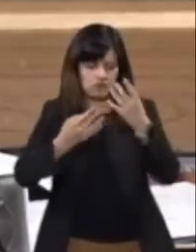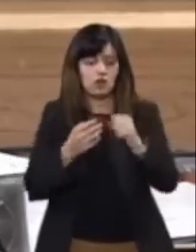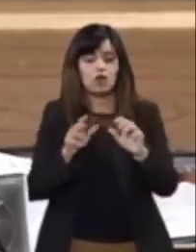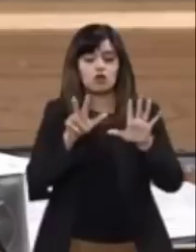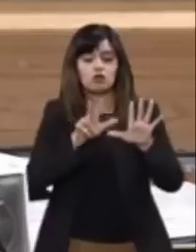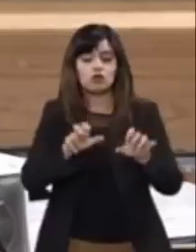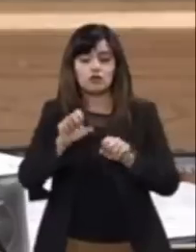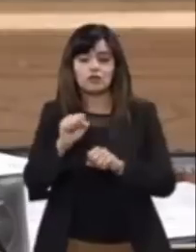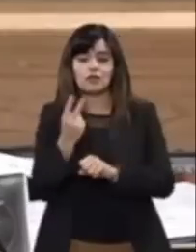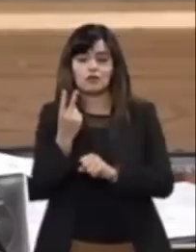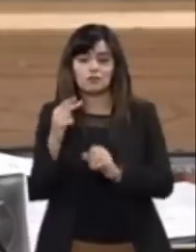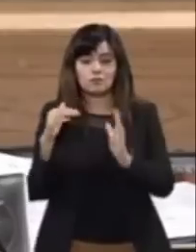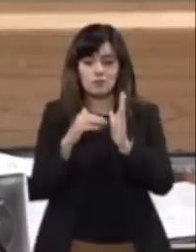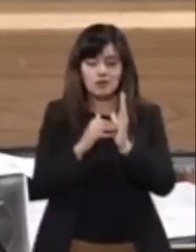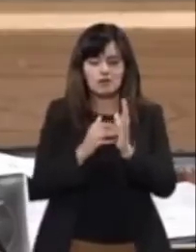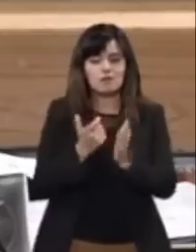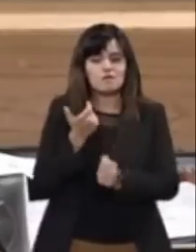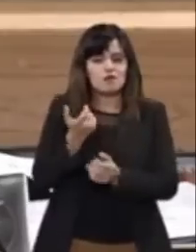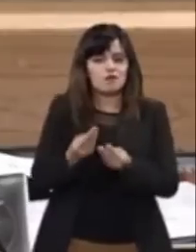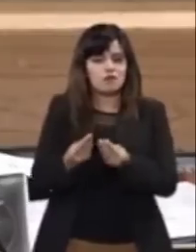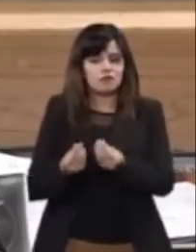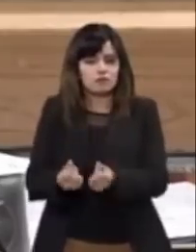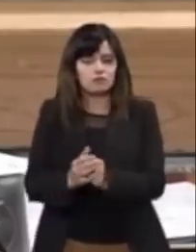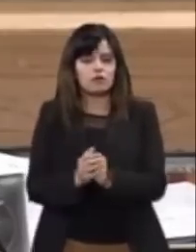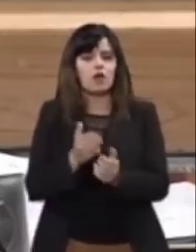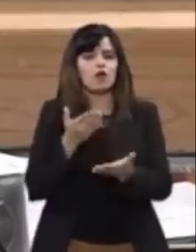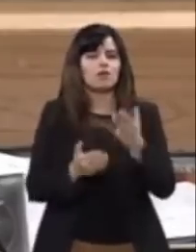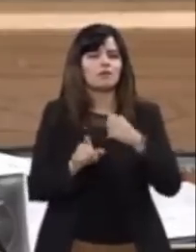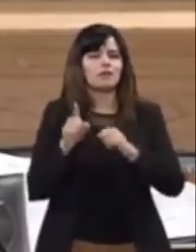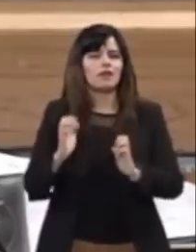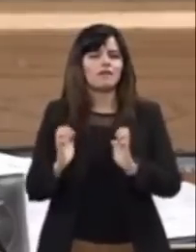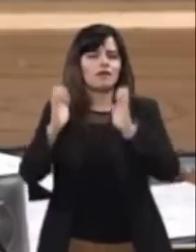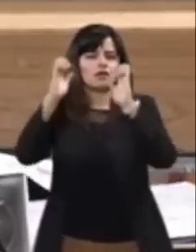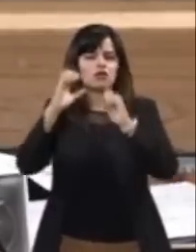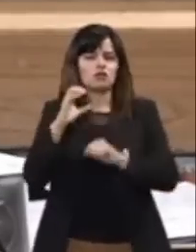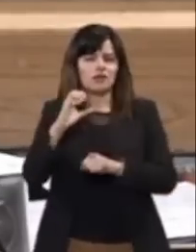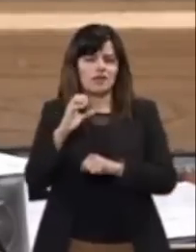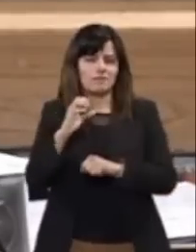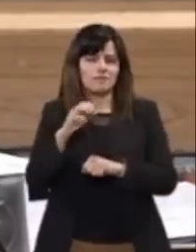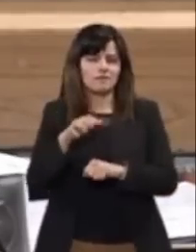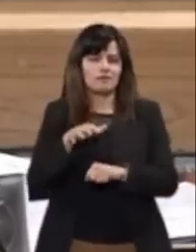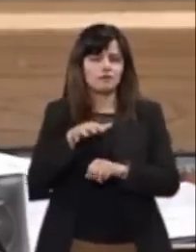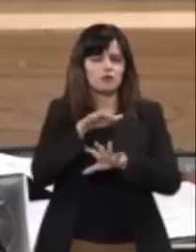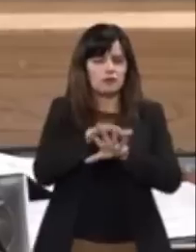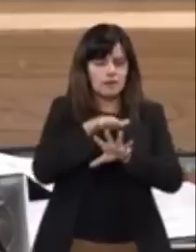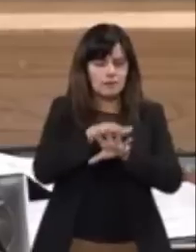$828,240. Evaluación y dictamen estructural del edificio C del conjunto Tlalpan del Consejo General,